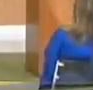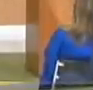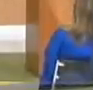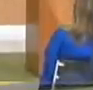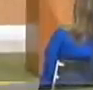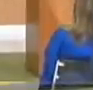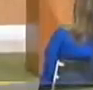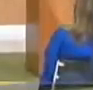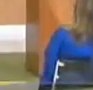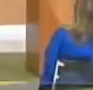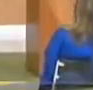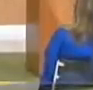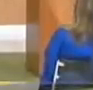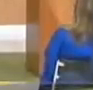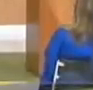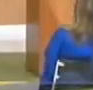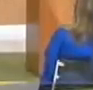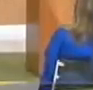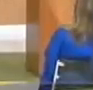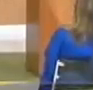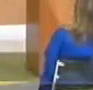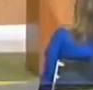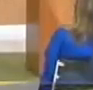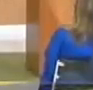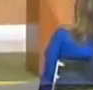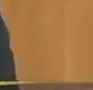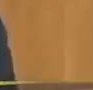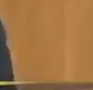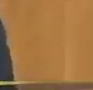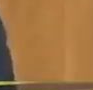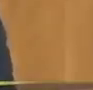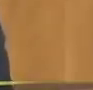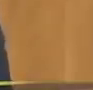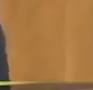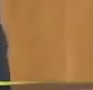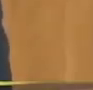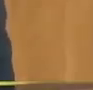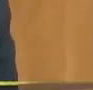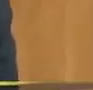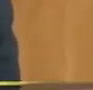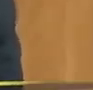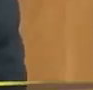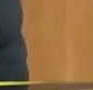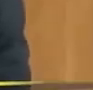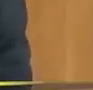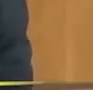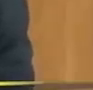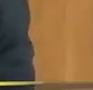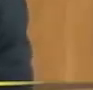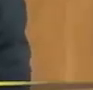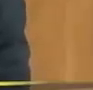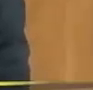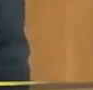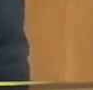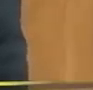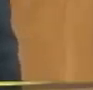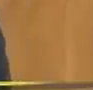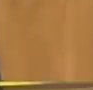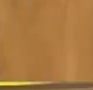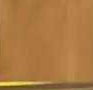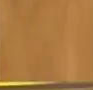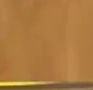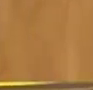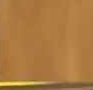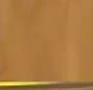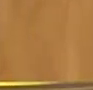voy a hablar sin lentes. Bueno, lo primero que quiero decir es decirle a la prensa brasileña,